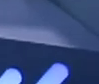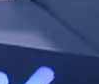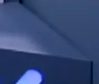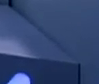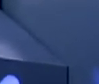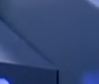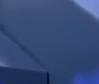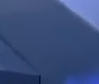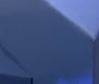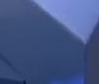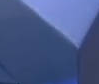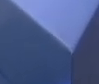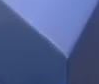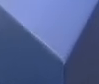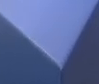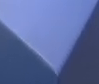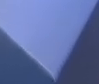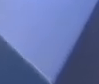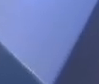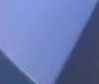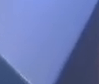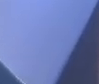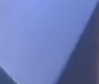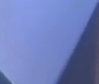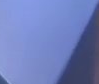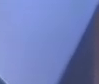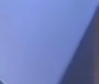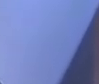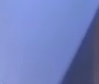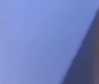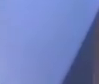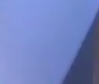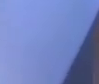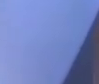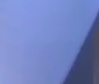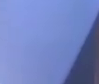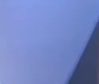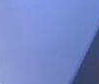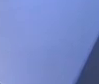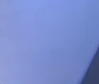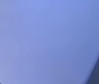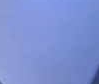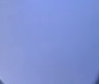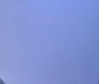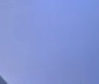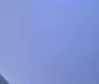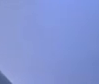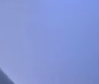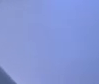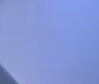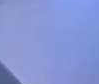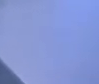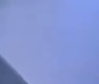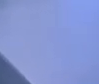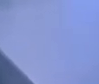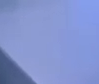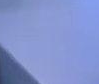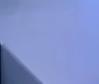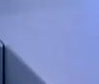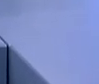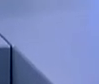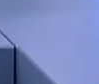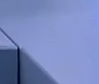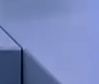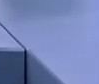Hola, tal amigos y amigas de Interfaz? Muy buenos días. Es un gusto iniciar esta nueva semana para todo mundo, para el país, sin duda